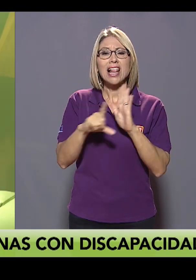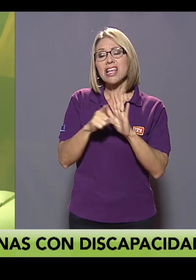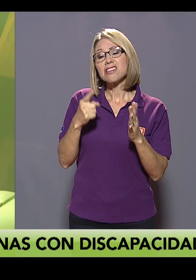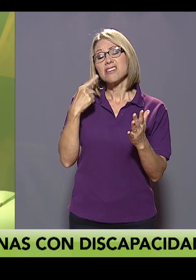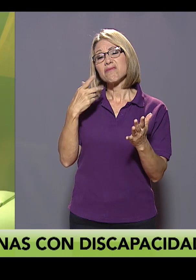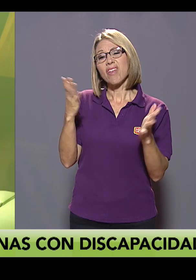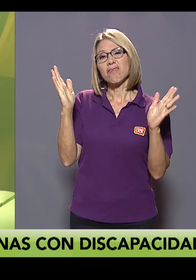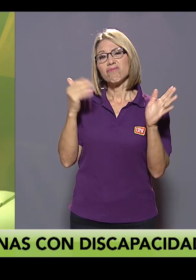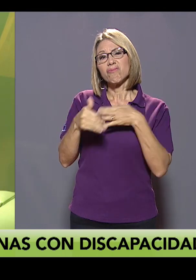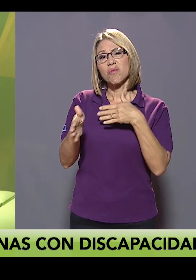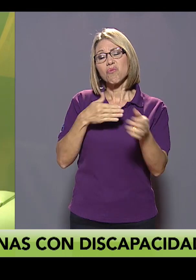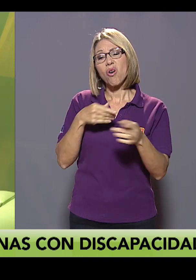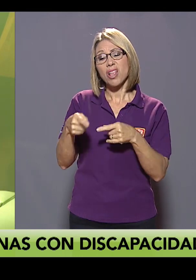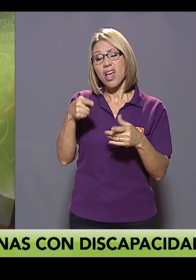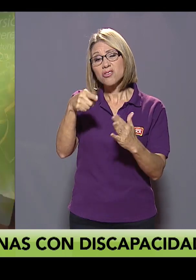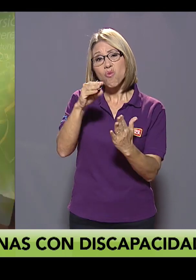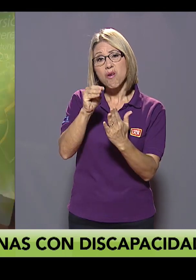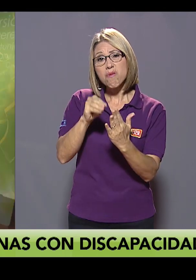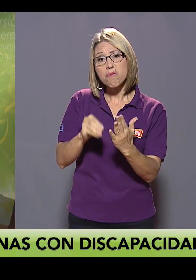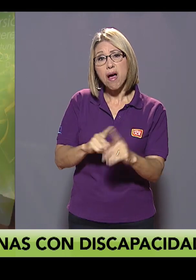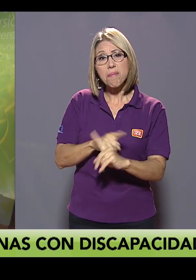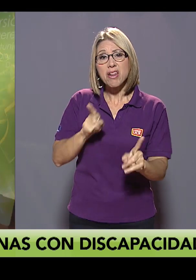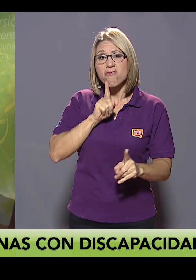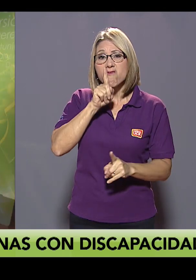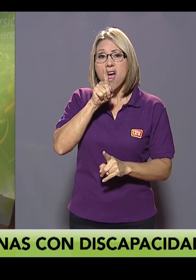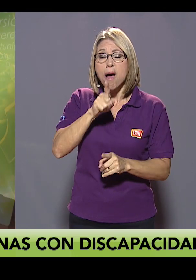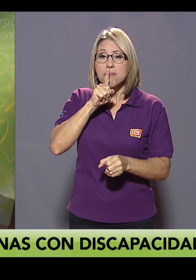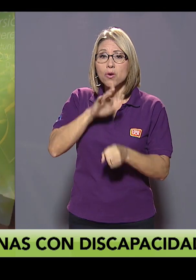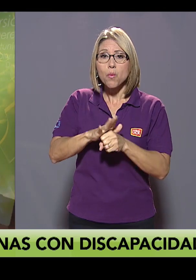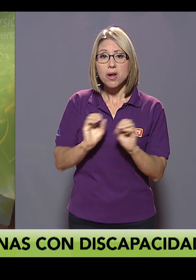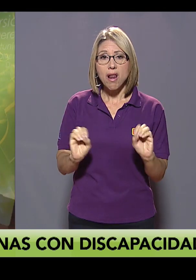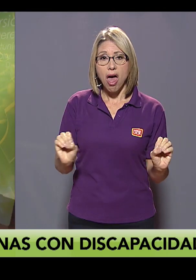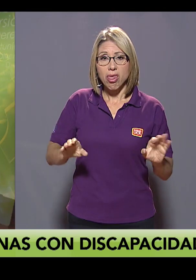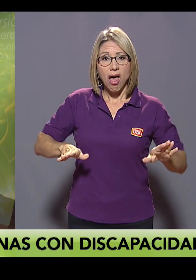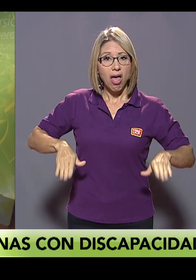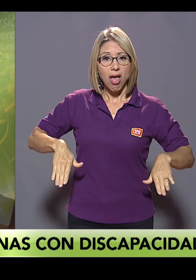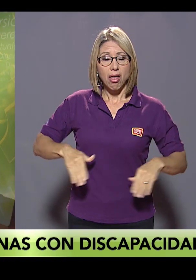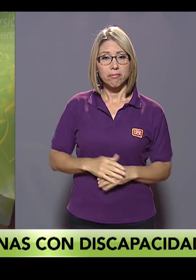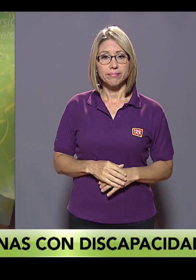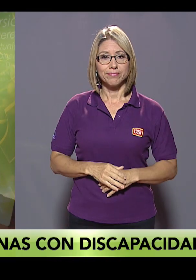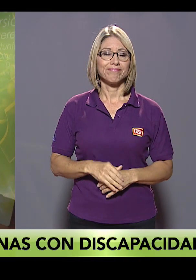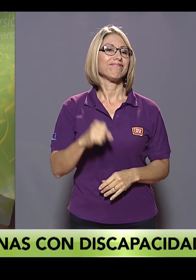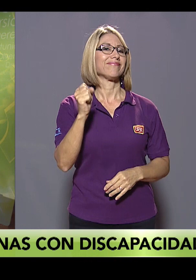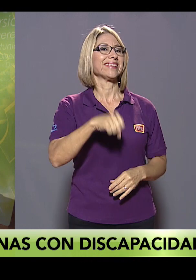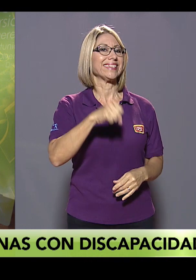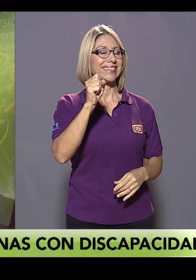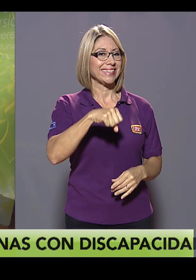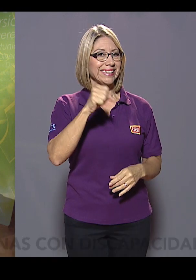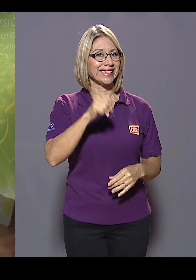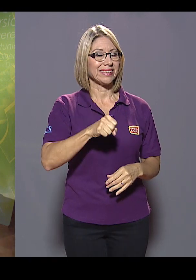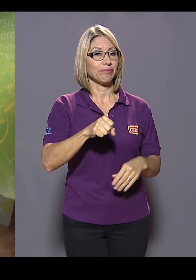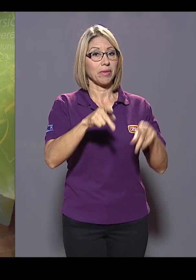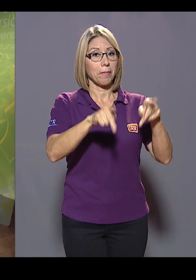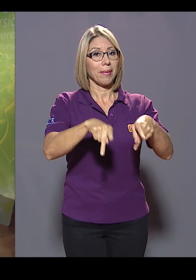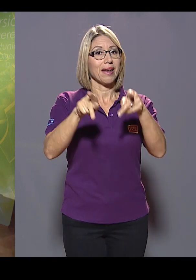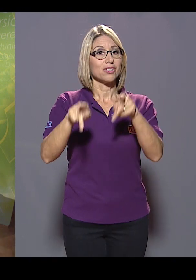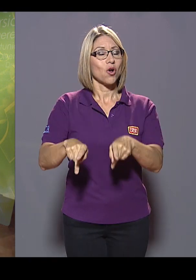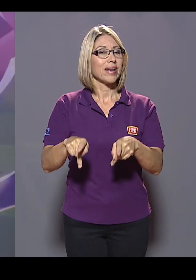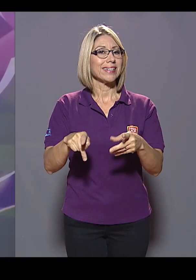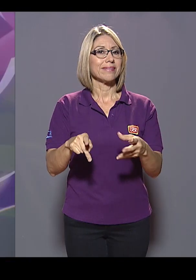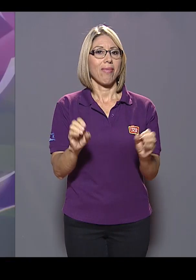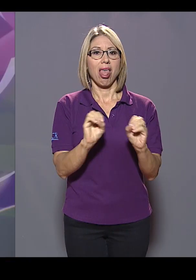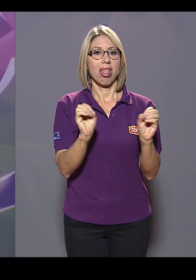se va a cumplir. Sí, hay una gran desconfianza hacia la institucionalidad